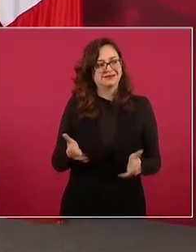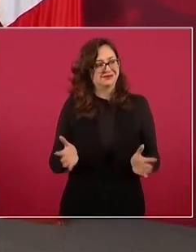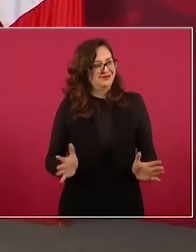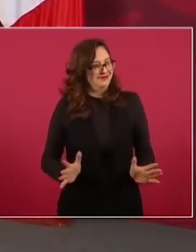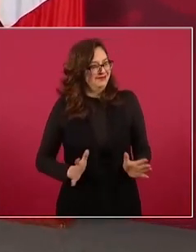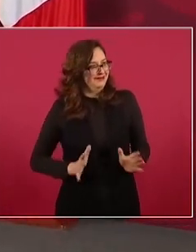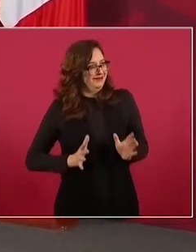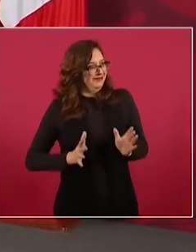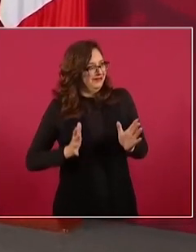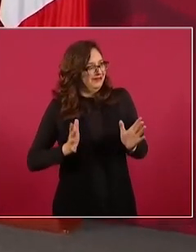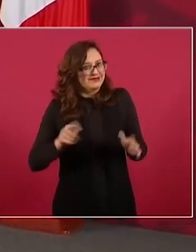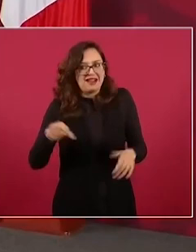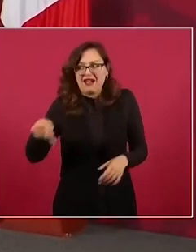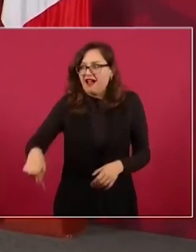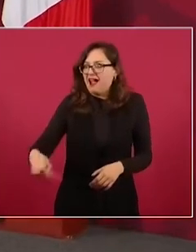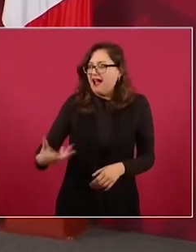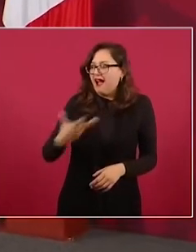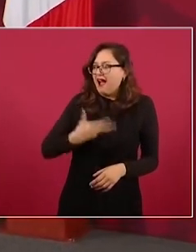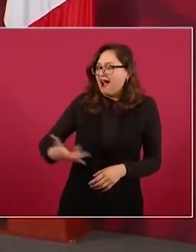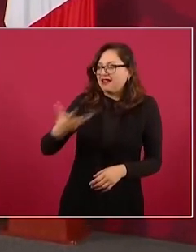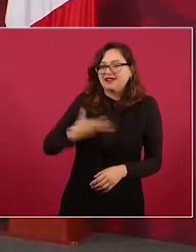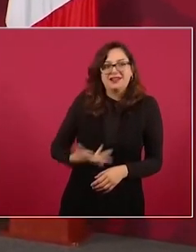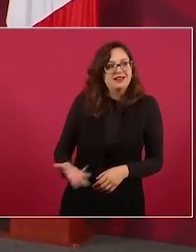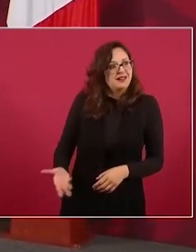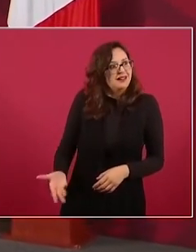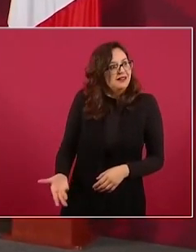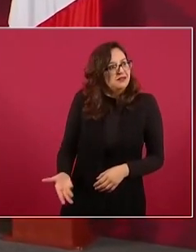petroquímica la acabaron